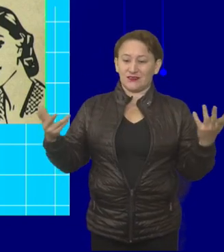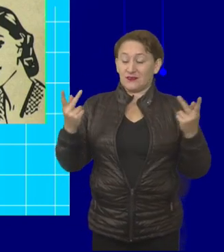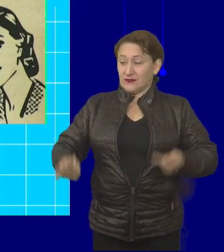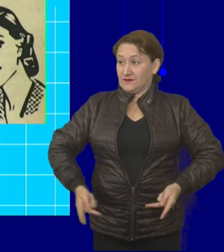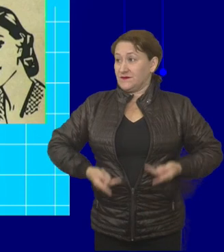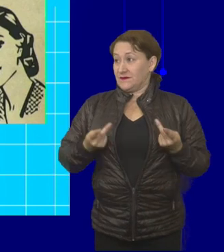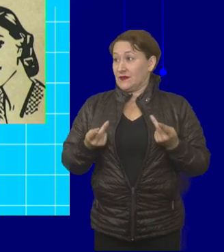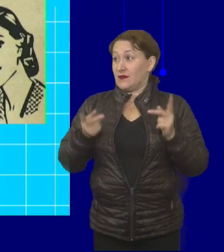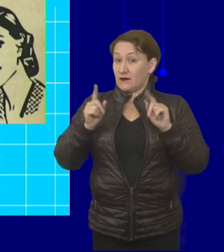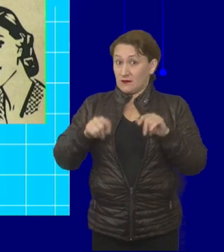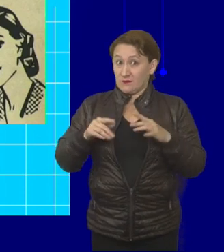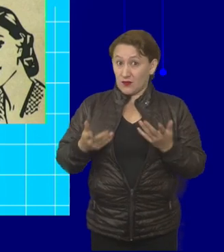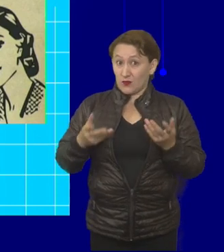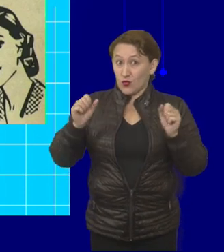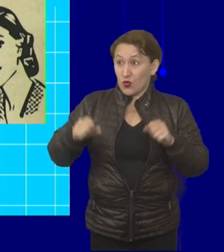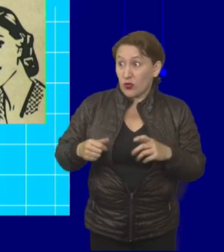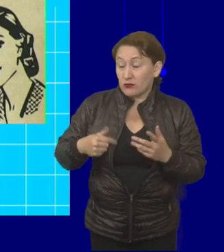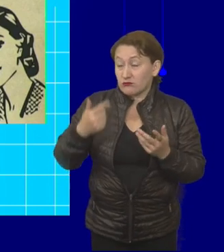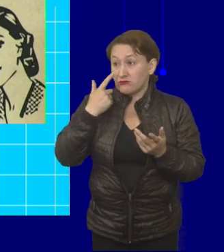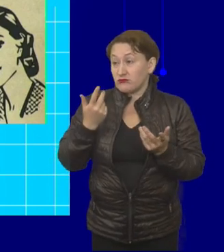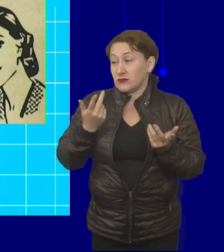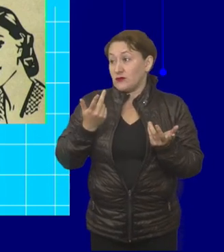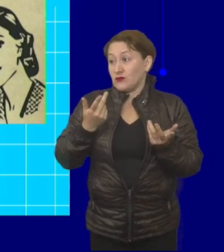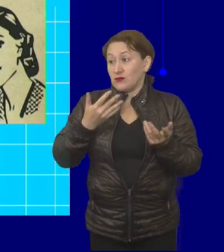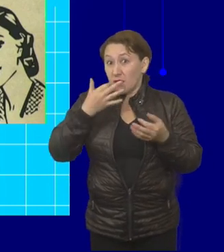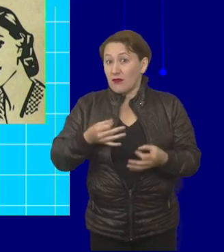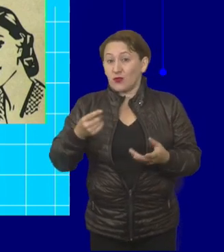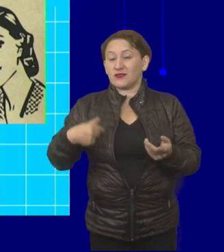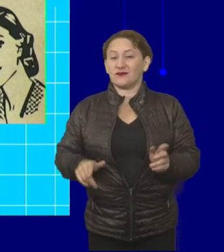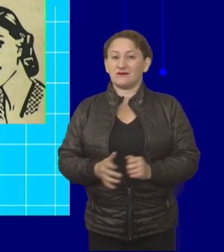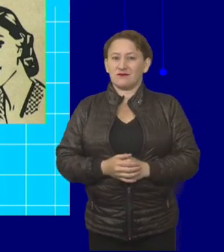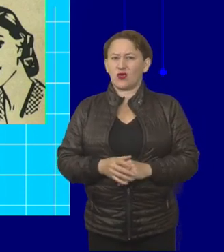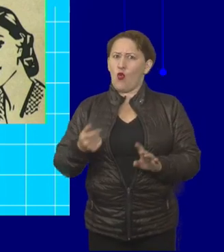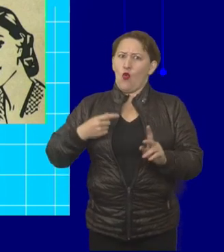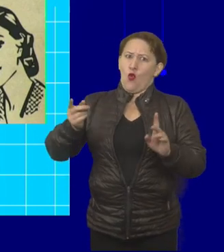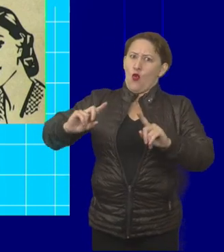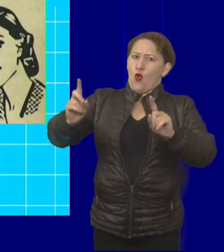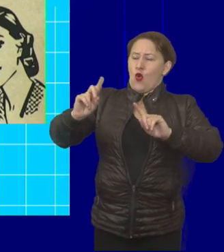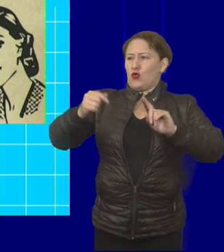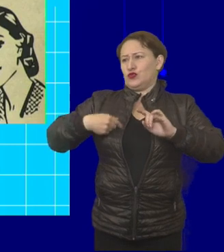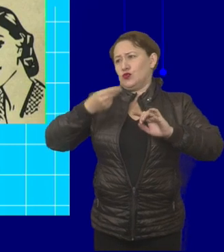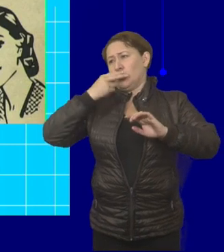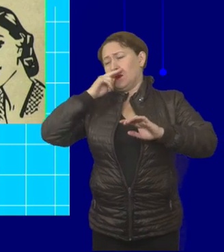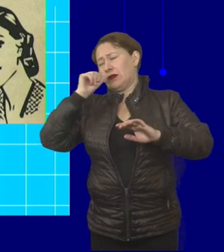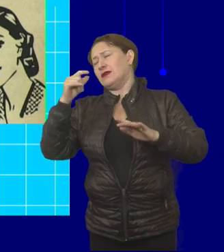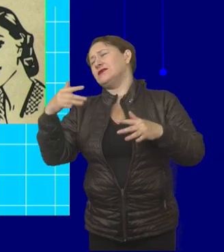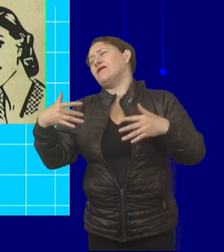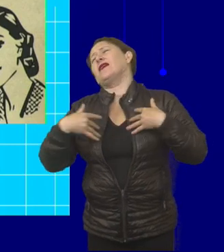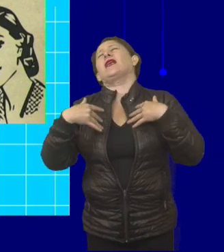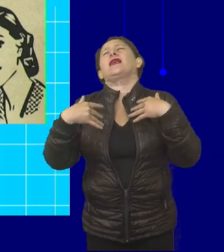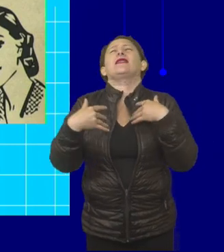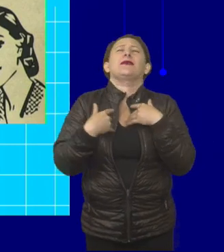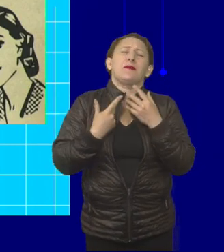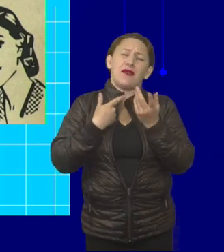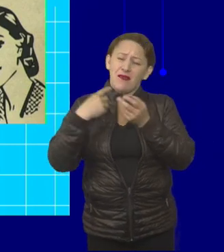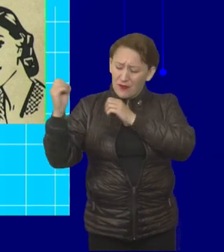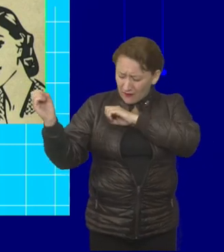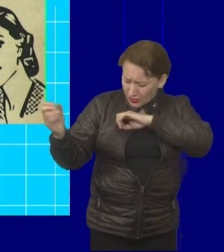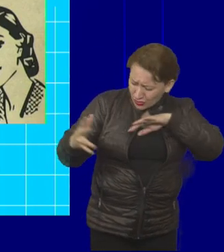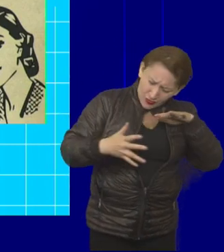pasan en la vida también pueden ser desmentidas. Uno podría decir, no, yo soy una niña víctima,